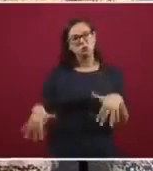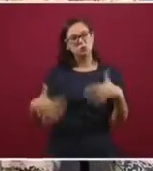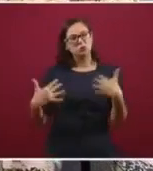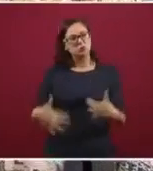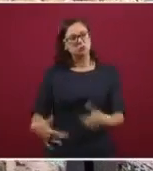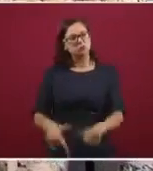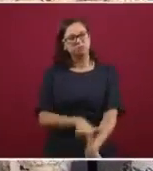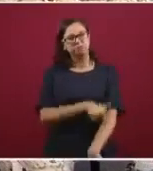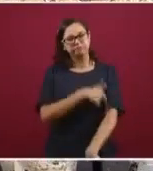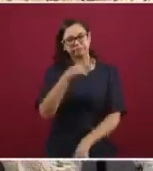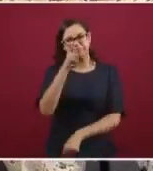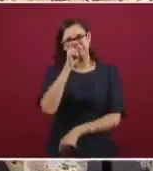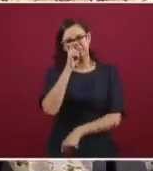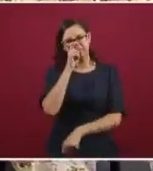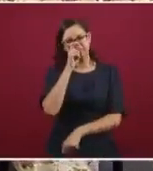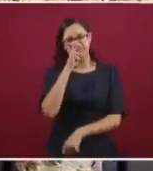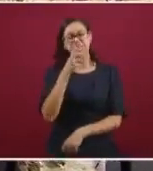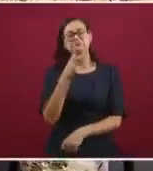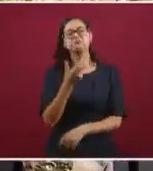e incluyen